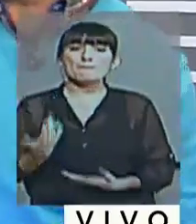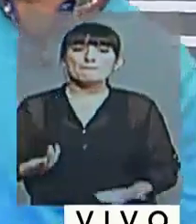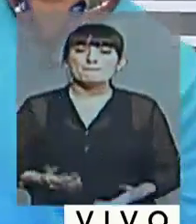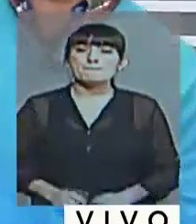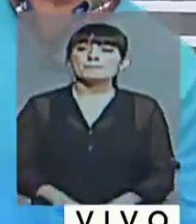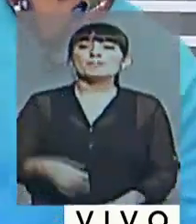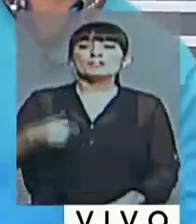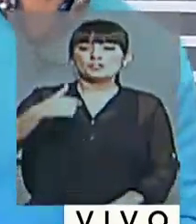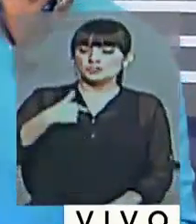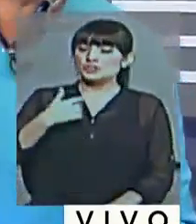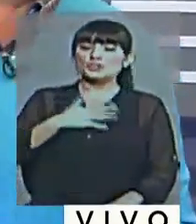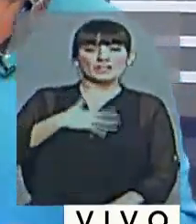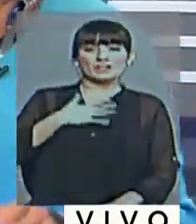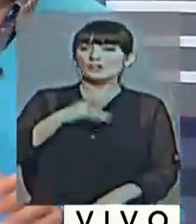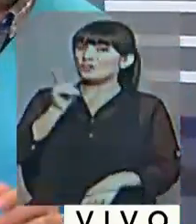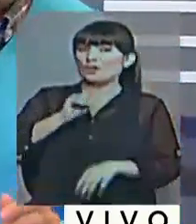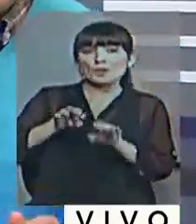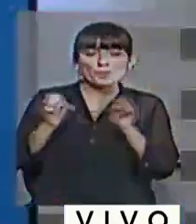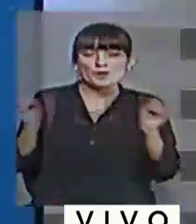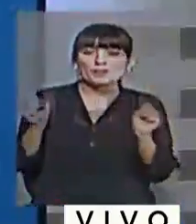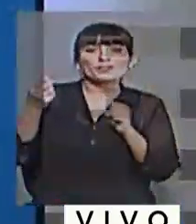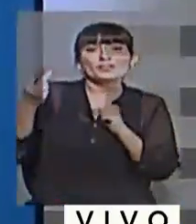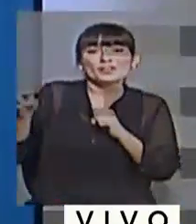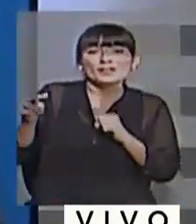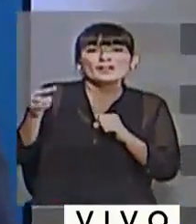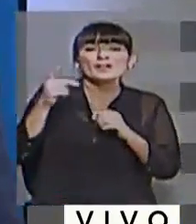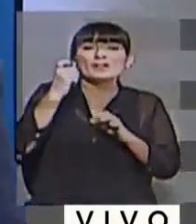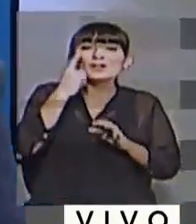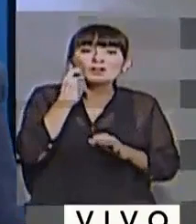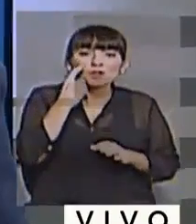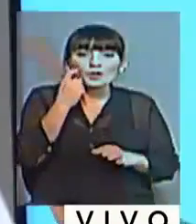quiero discrepar de Nelson y espero que Nelson... Es bueno que discrepe.